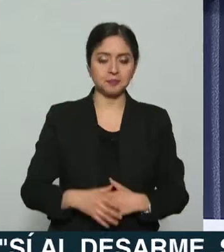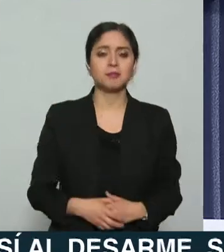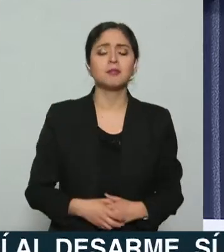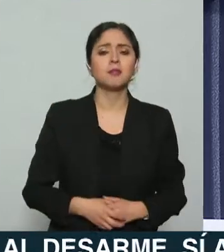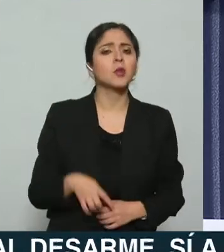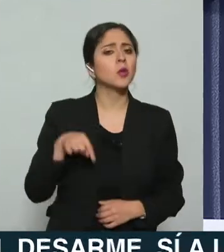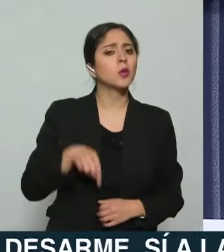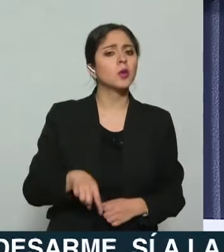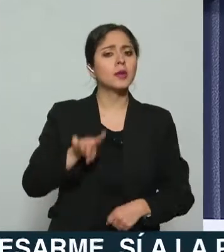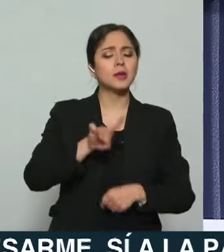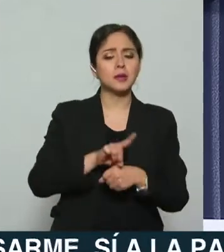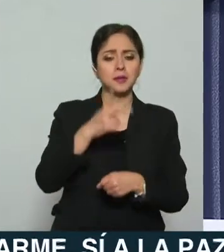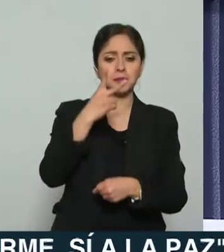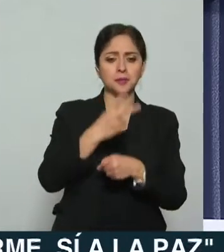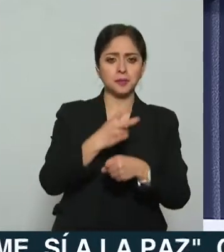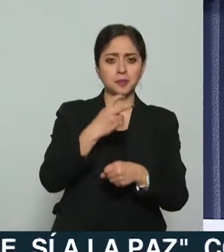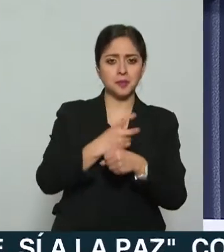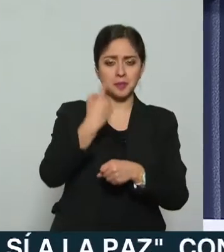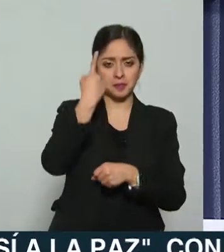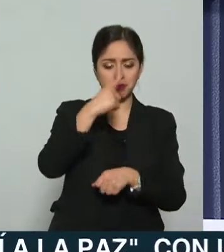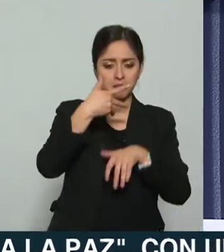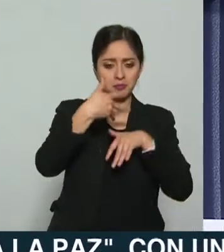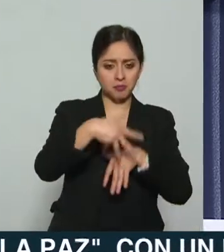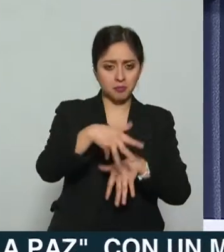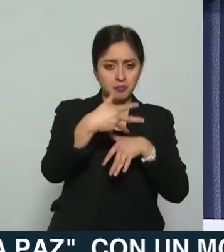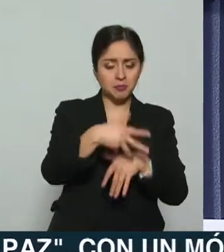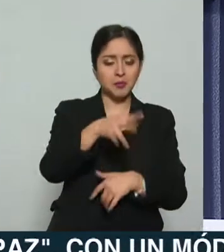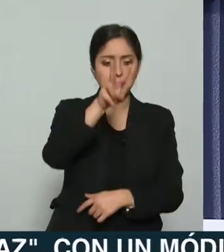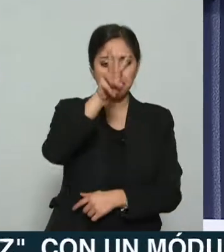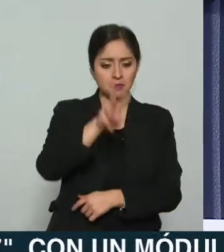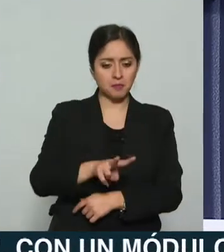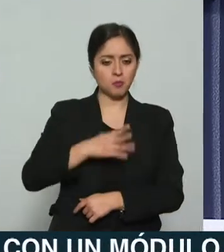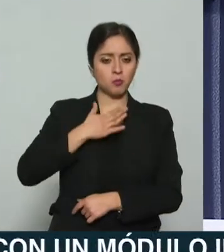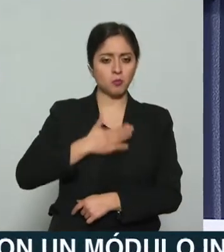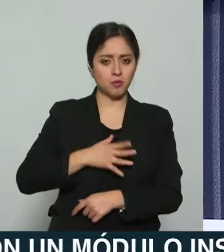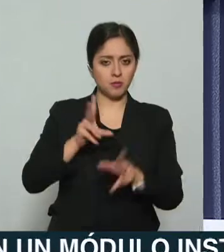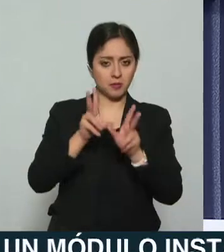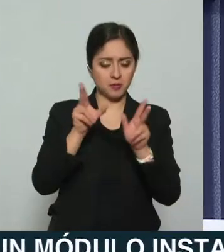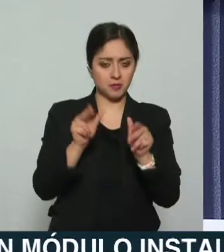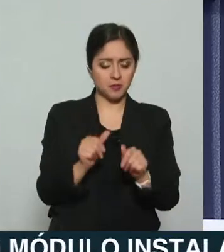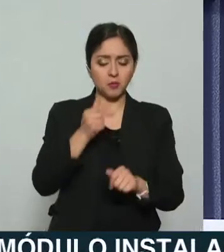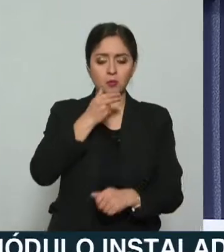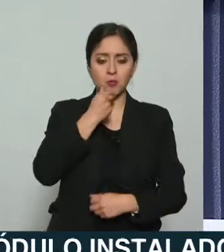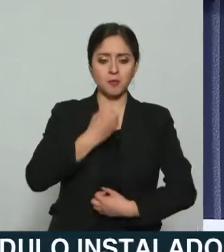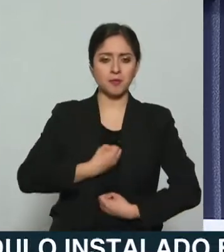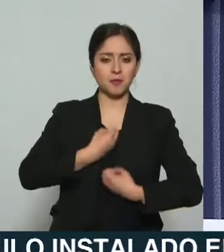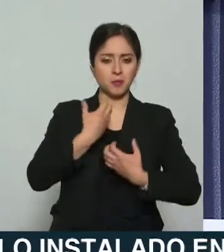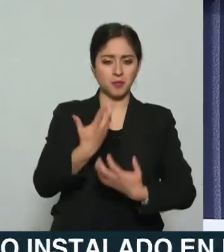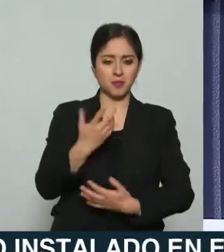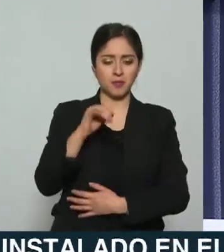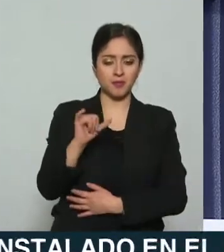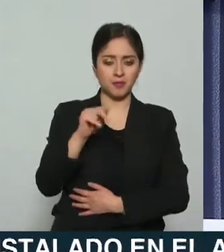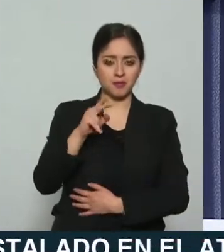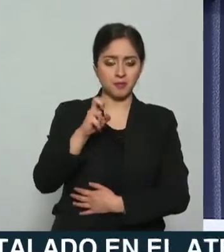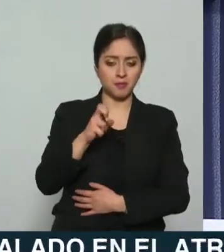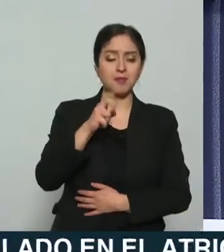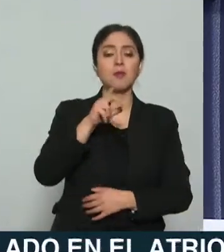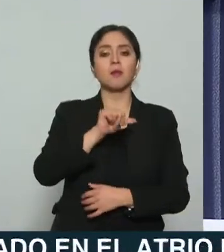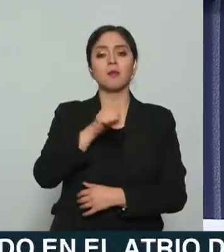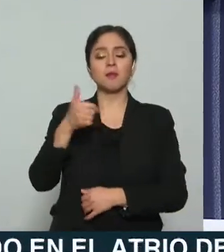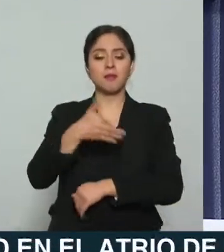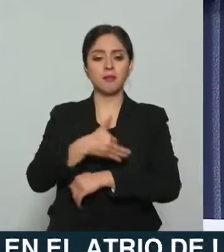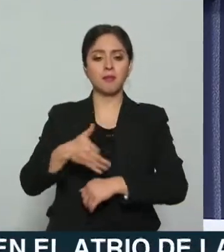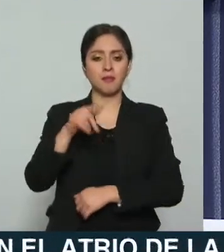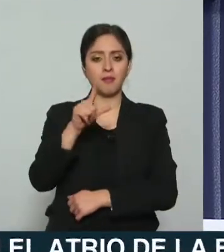Hoy es el segundo día de la caminata por la verdad, la justicia y la paz, convocada por el poeta Javier Sicilia, la familia Levarón y diversas organizaciones civiles. Nos